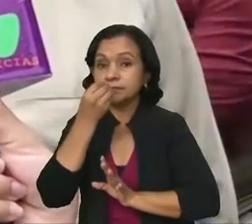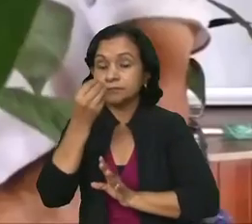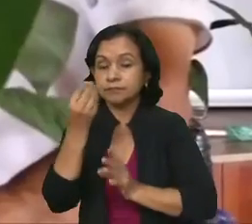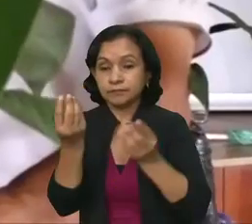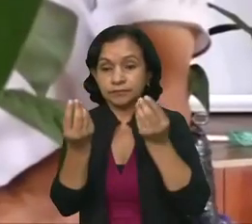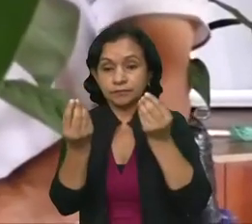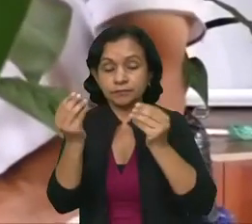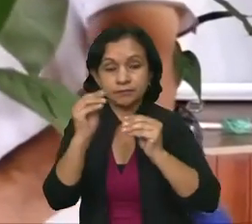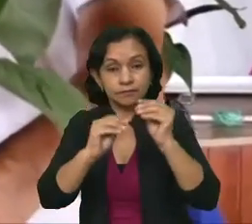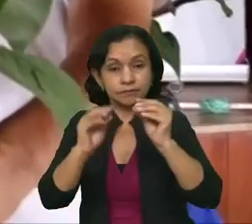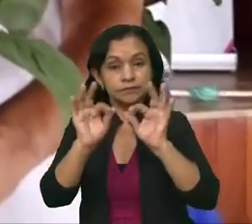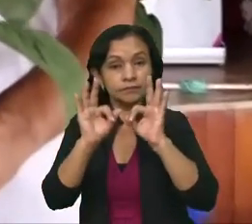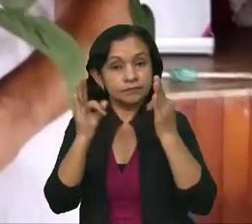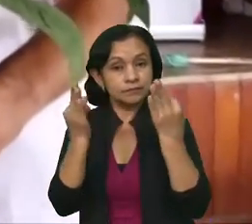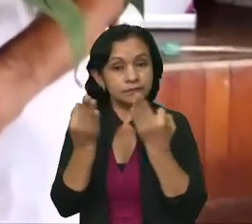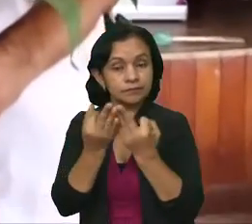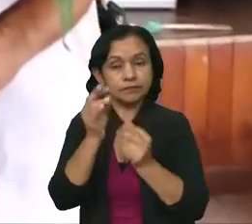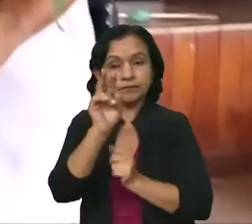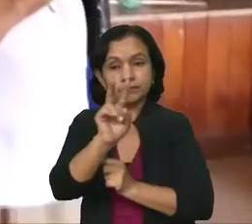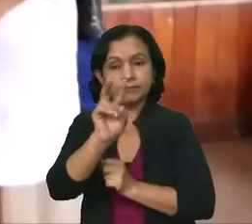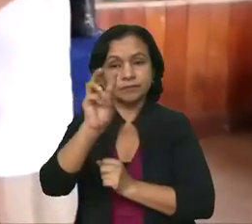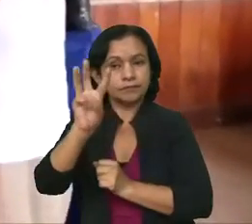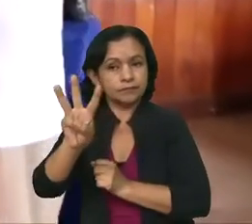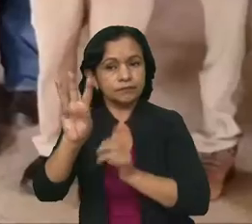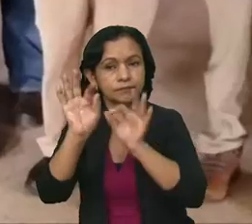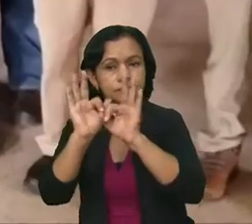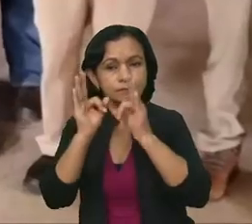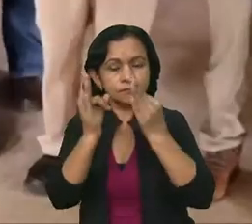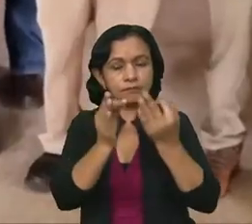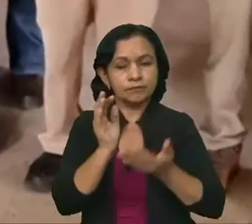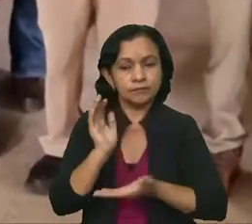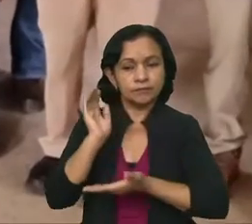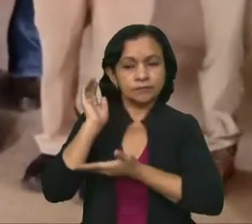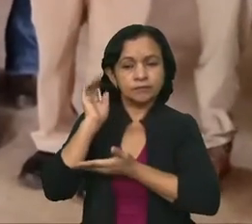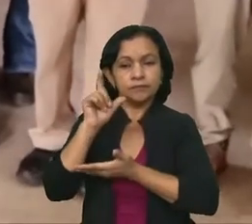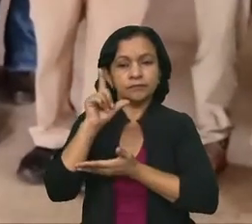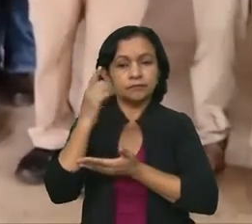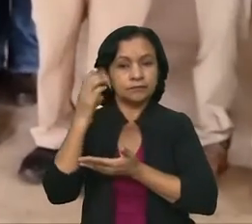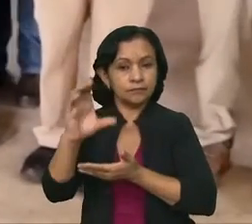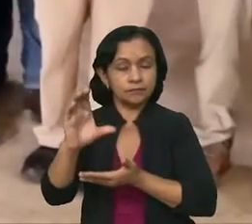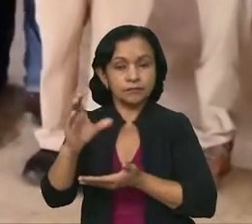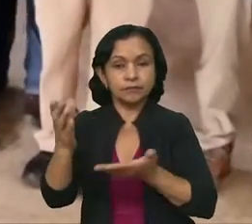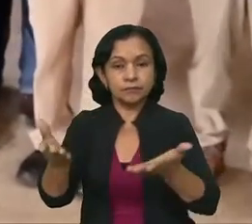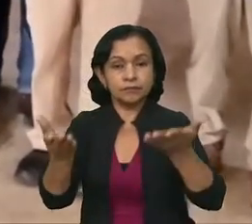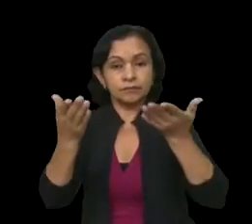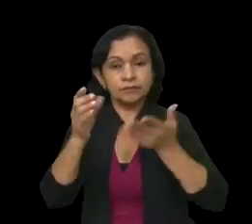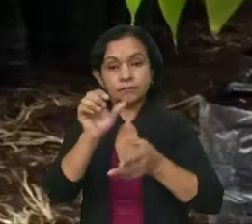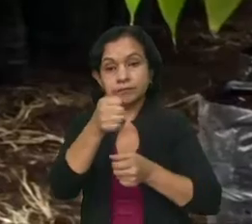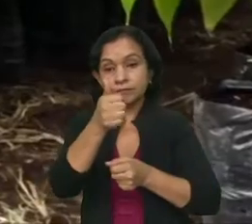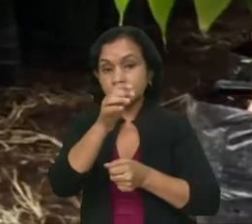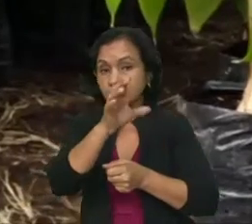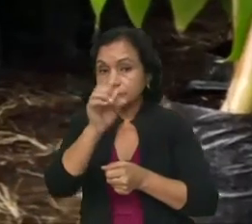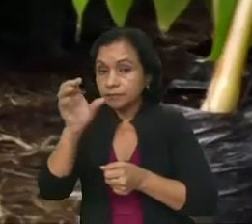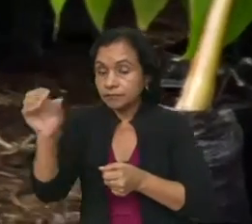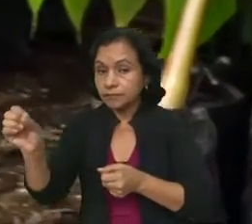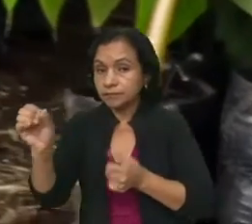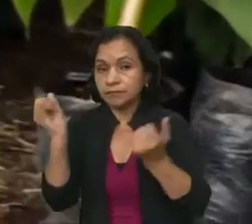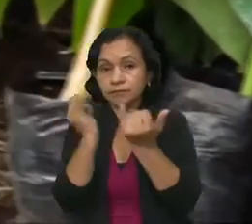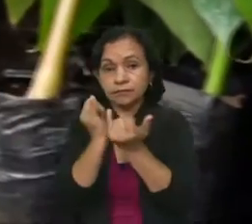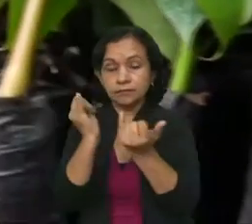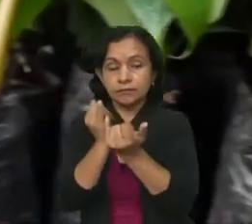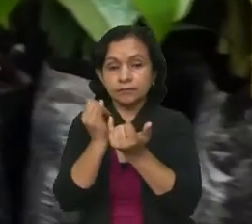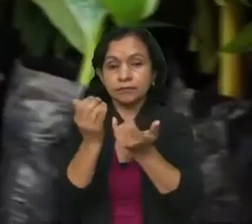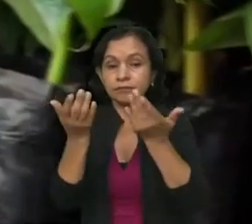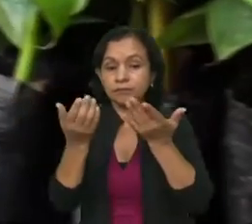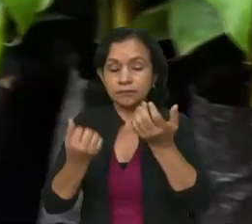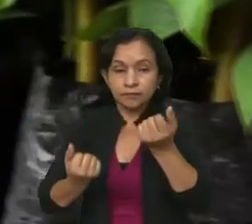economía familiar. Las 23 familias productoras de Mazatepe y La Concepción, además de recibir las 600 plantas, también recibieron